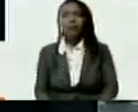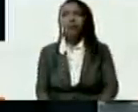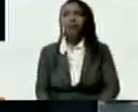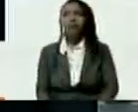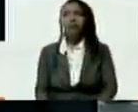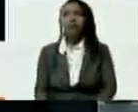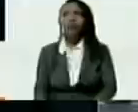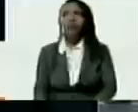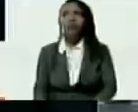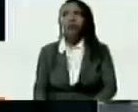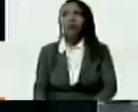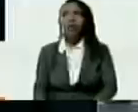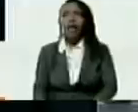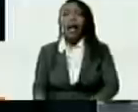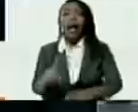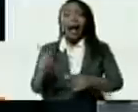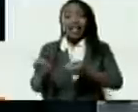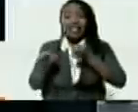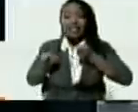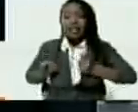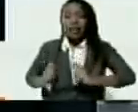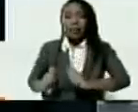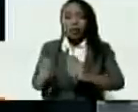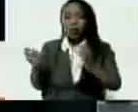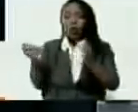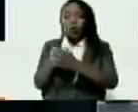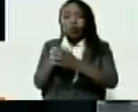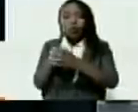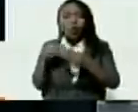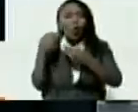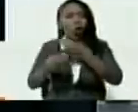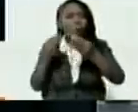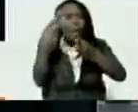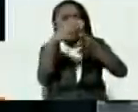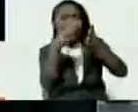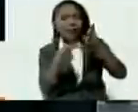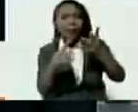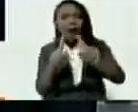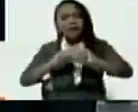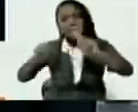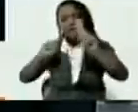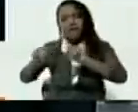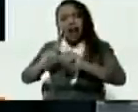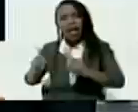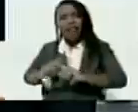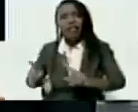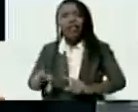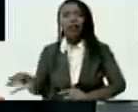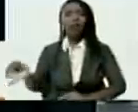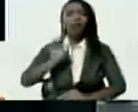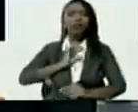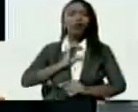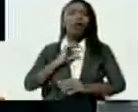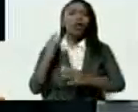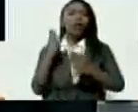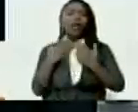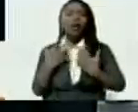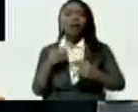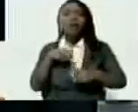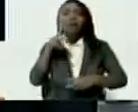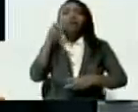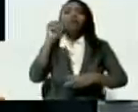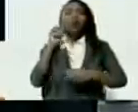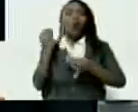El kits de tratamientos para los derivados de las neumonías y enfermedades respiratorias